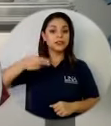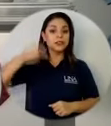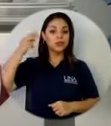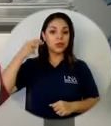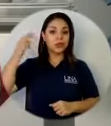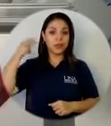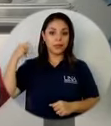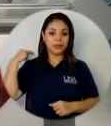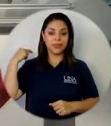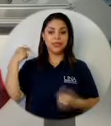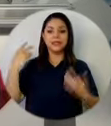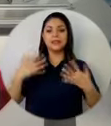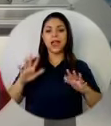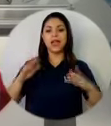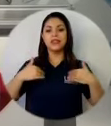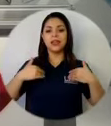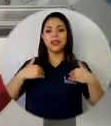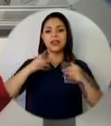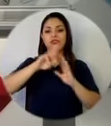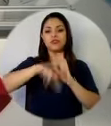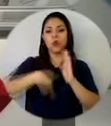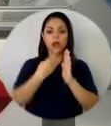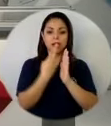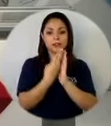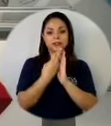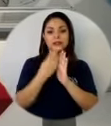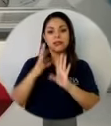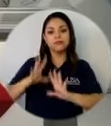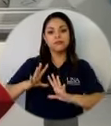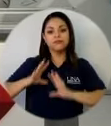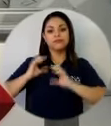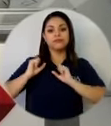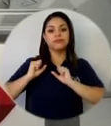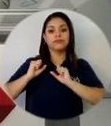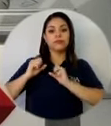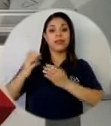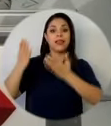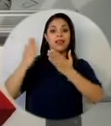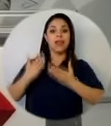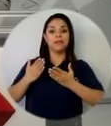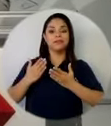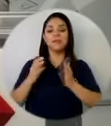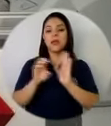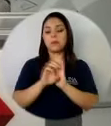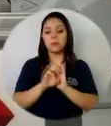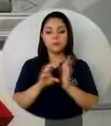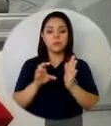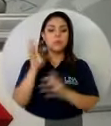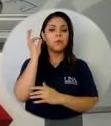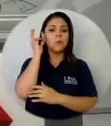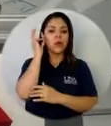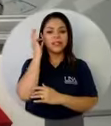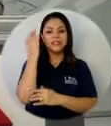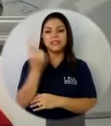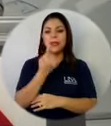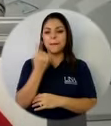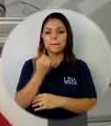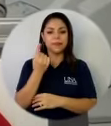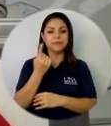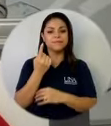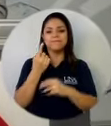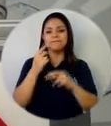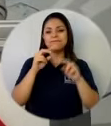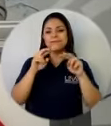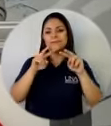los roles socialmente asignados a lo largo de la historia, hemos ocupado, digamos, una situación distinta o